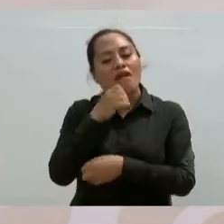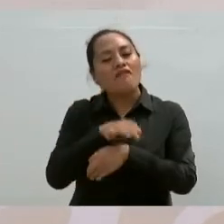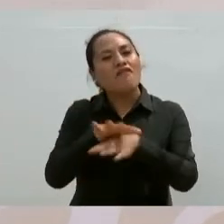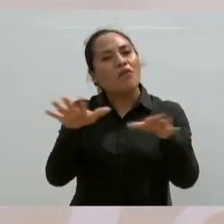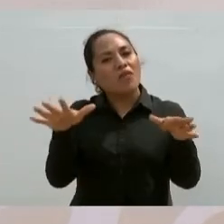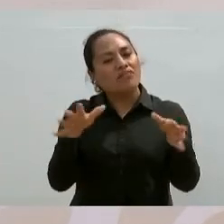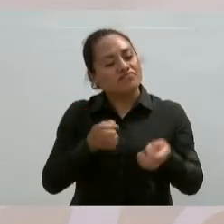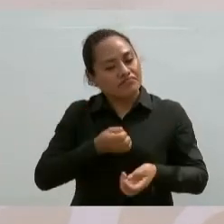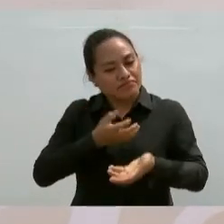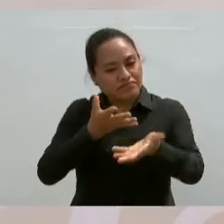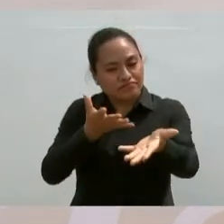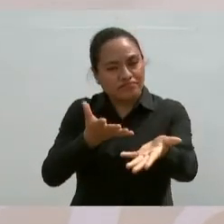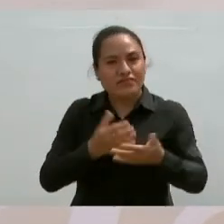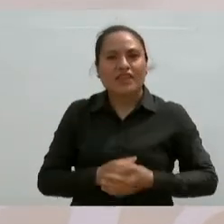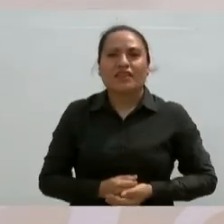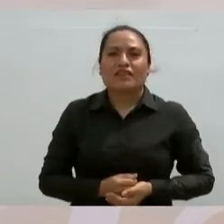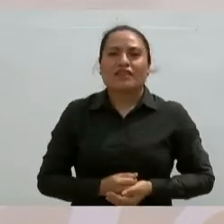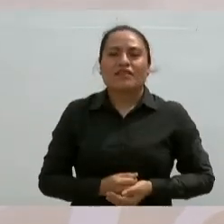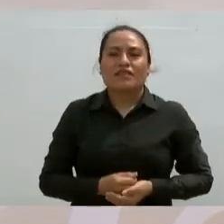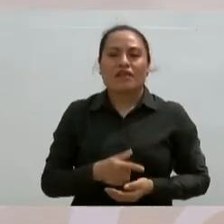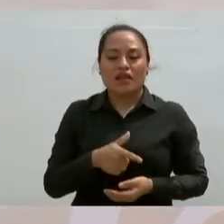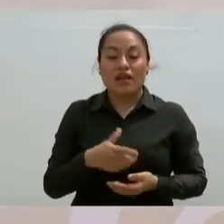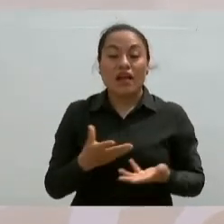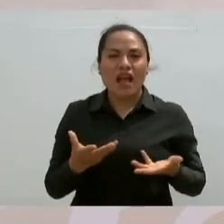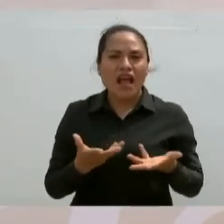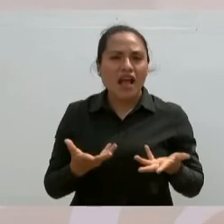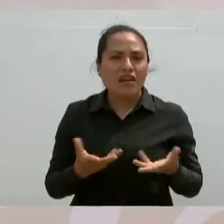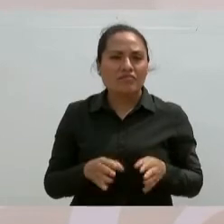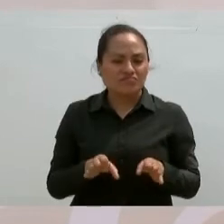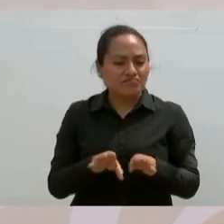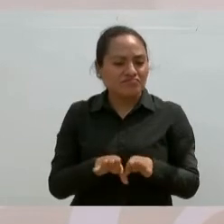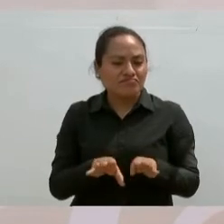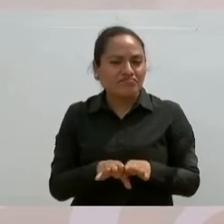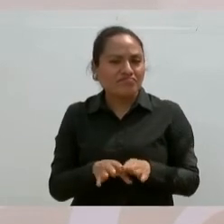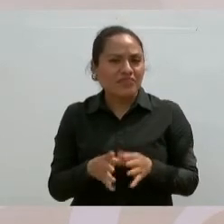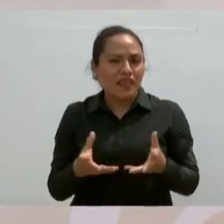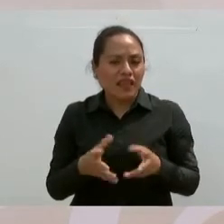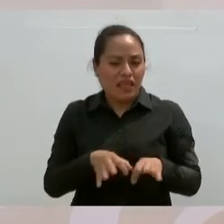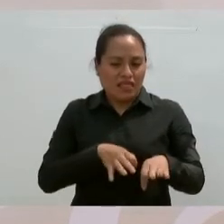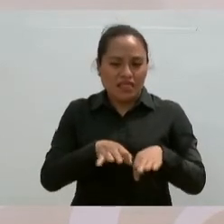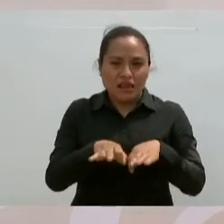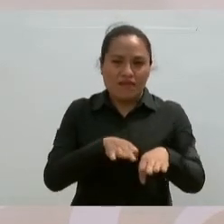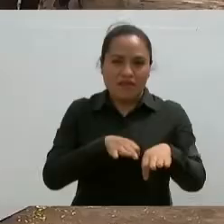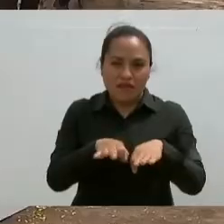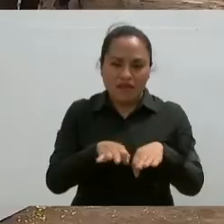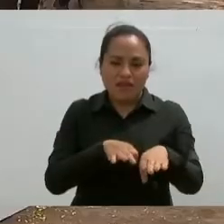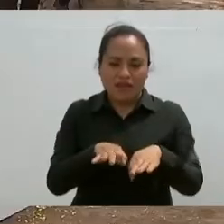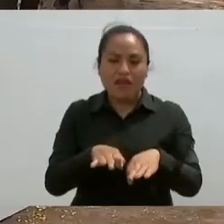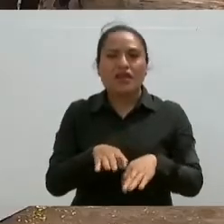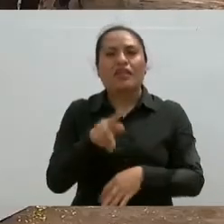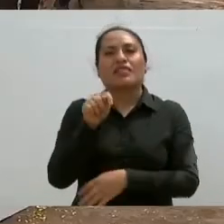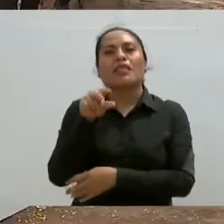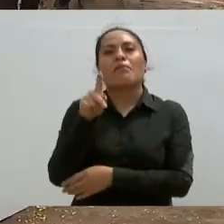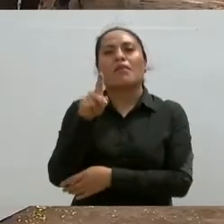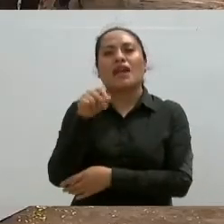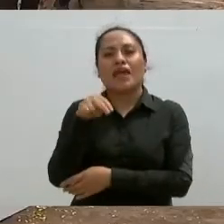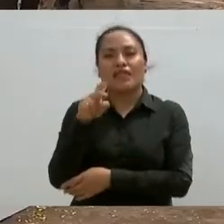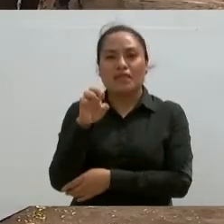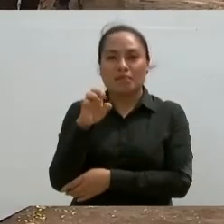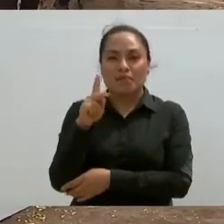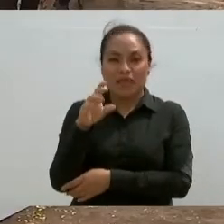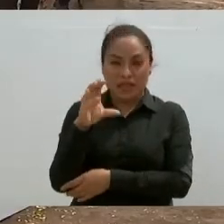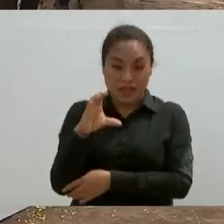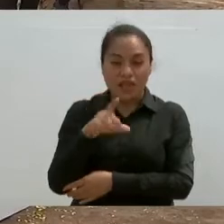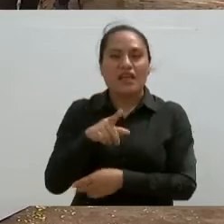informándoles de cómo se está trabajando en Tapana y en todos los